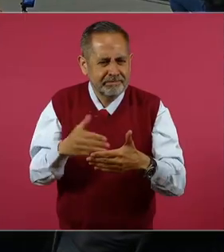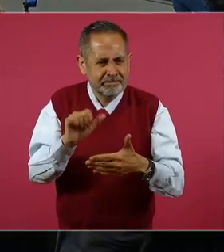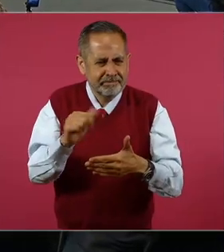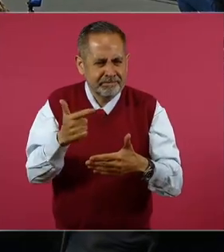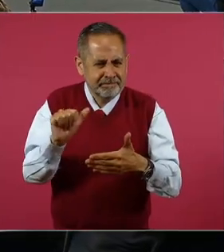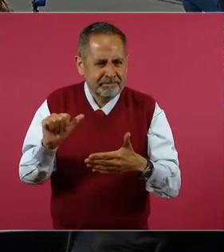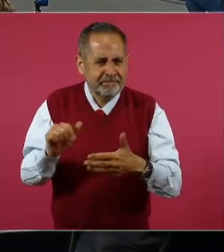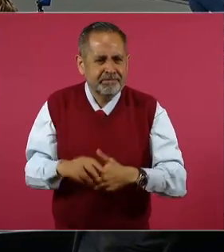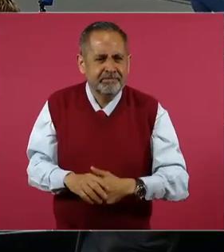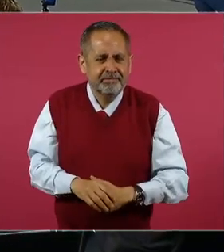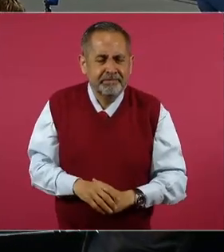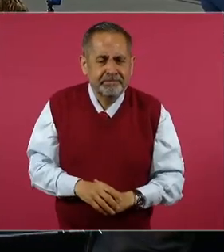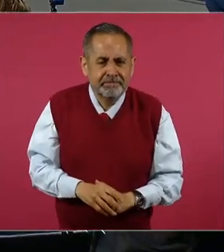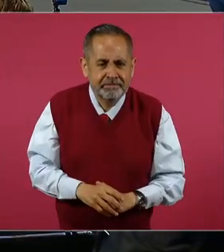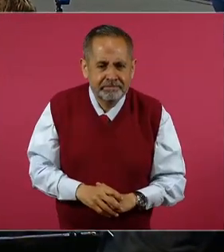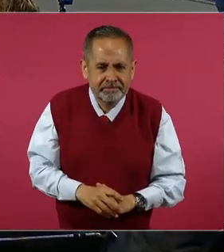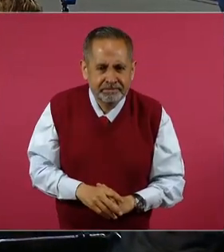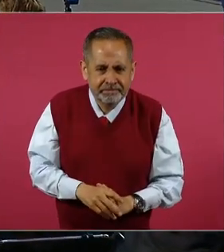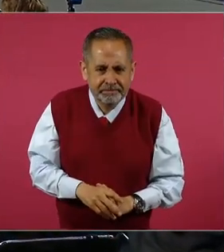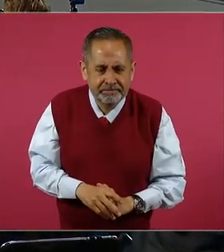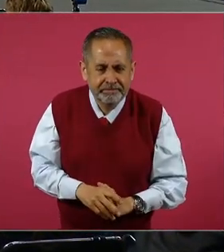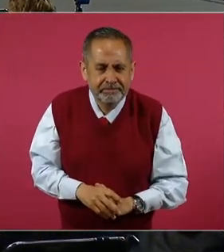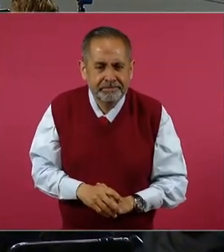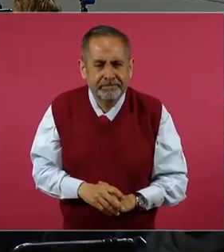¿Archivo Nacional Agrario? Sí.